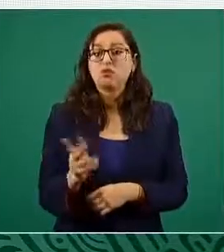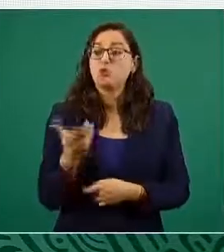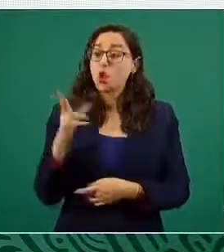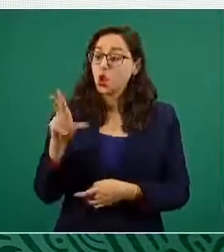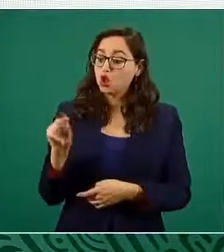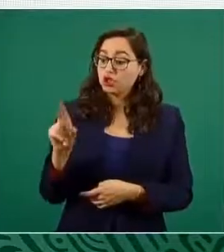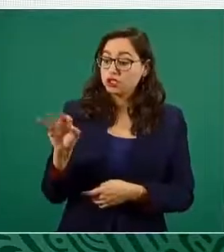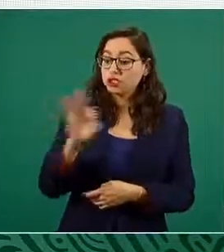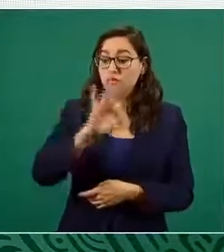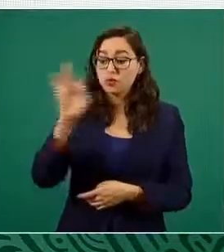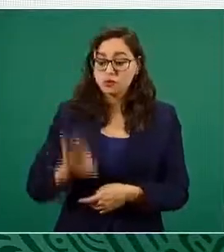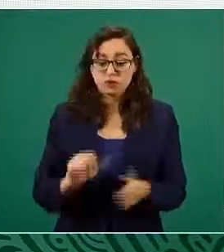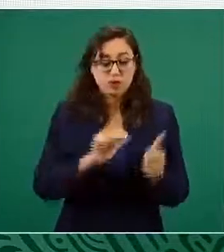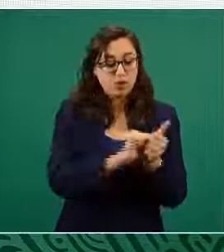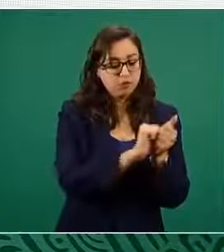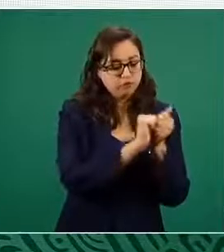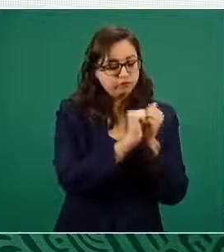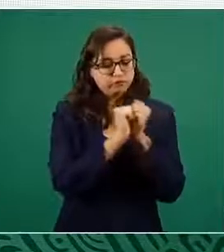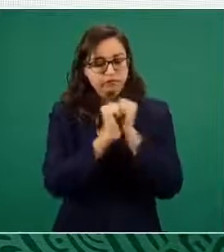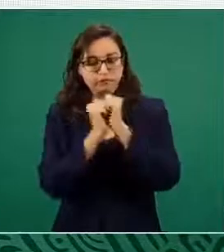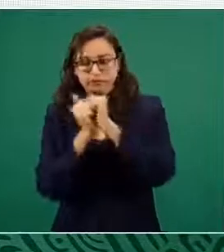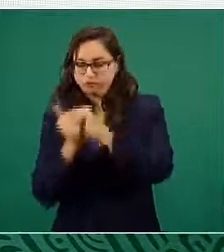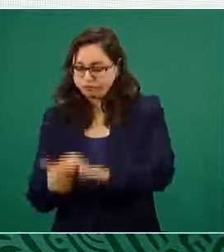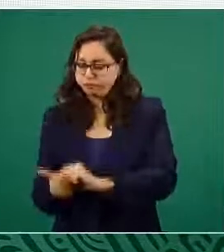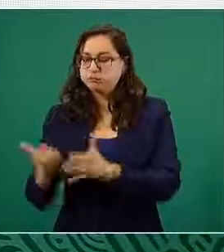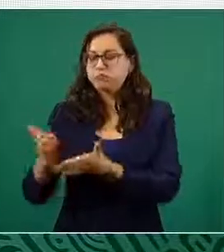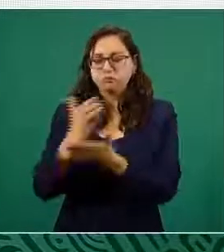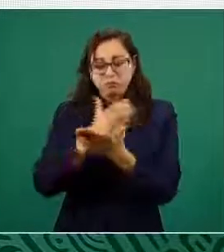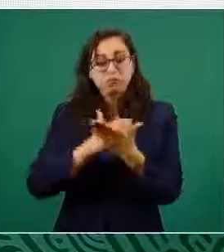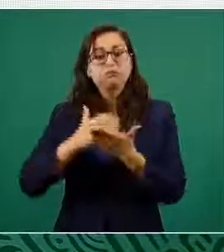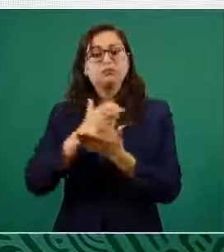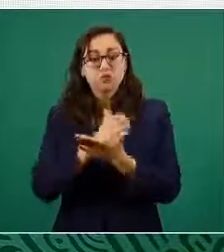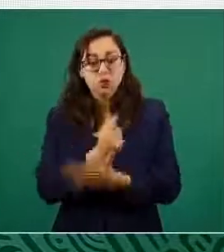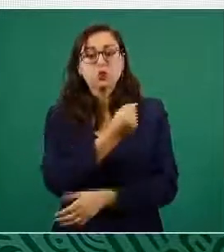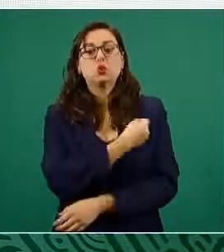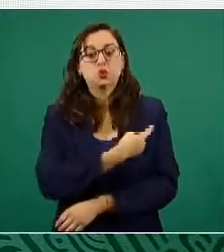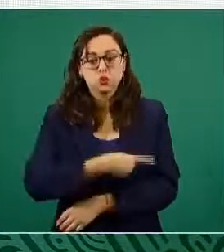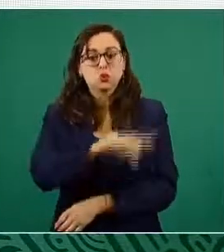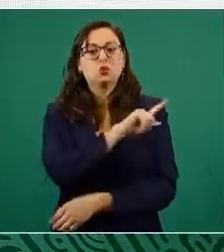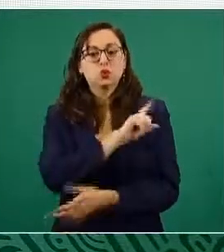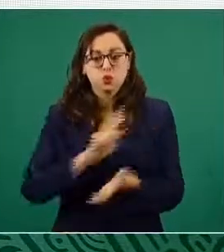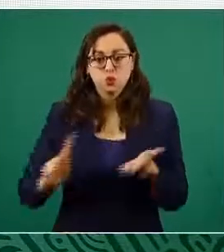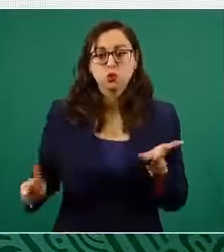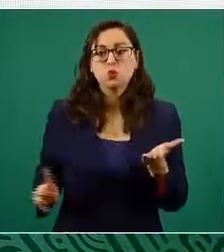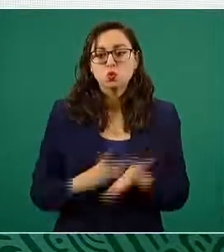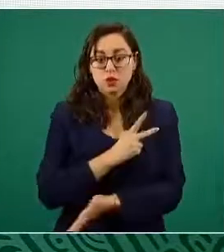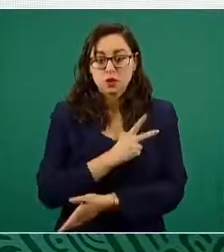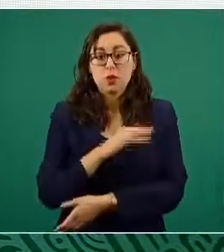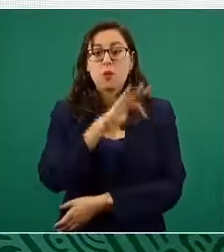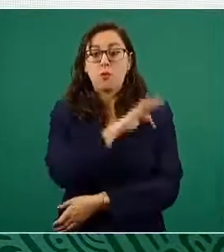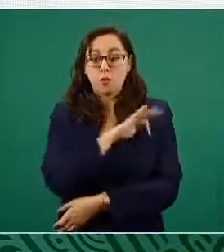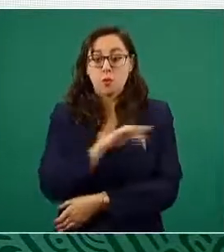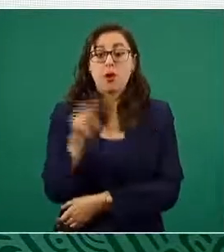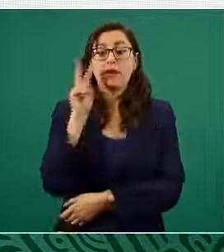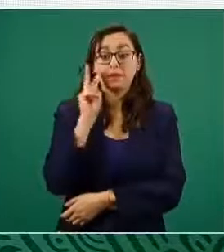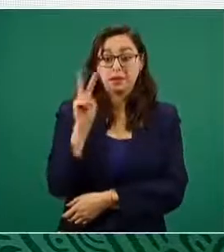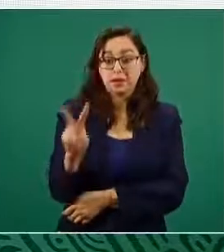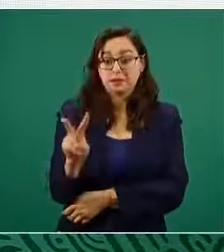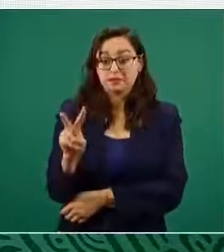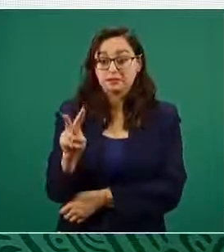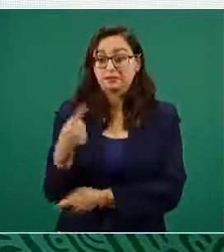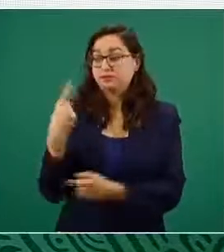se recuperan, y esto es lo que se ve en esta otra gráfica, que para la semana final del año tuvo un aumento